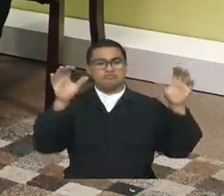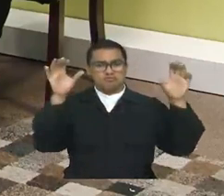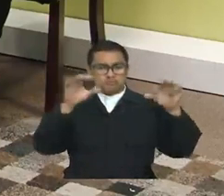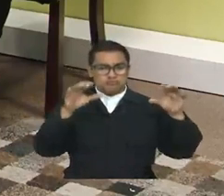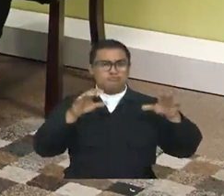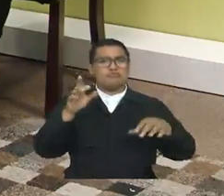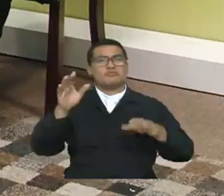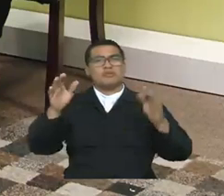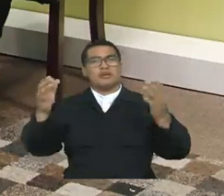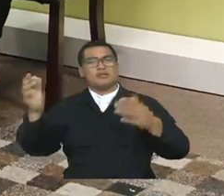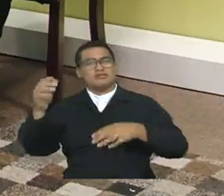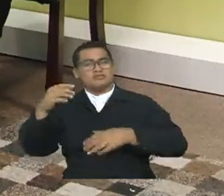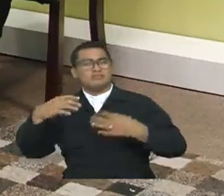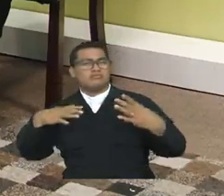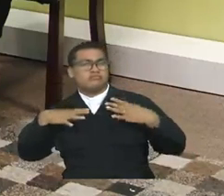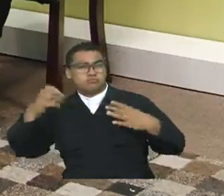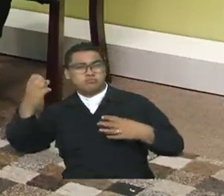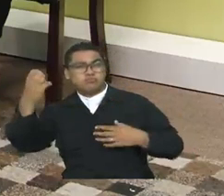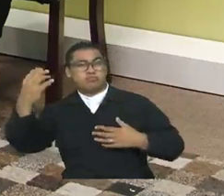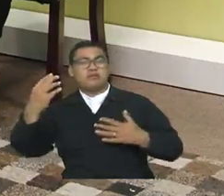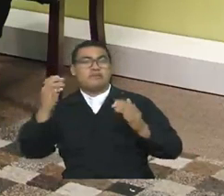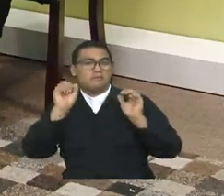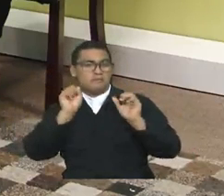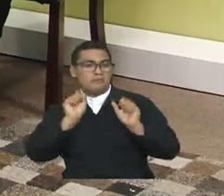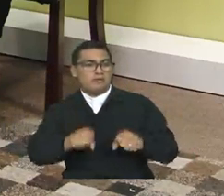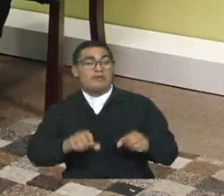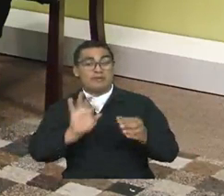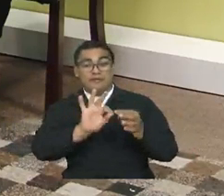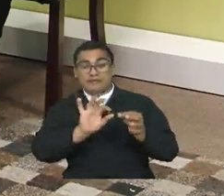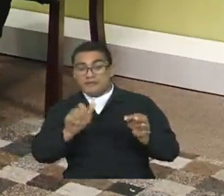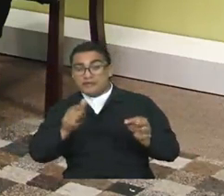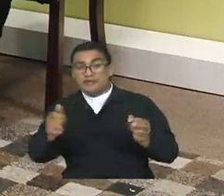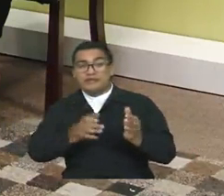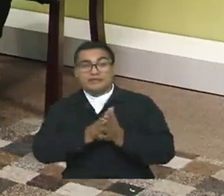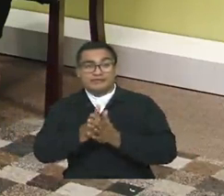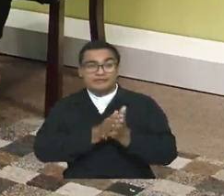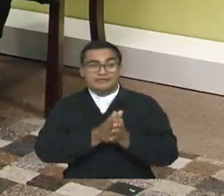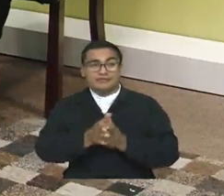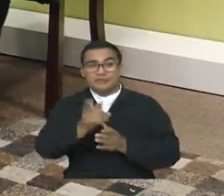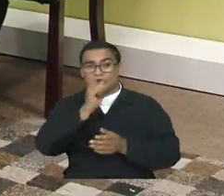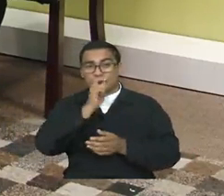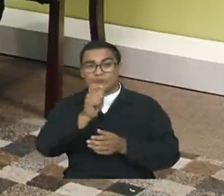y el verano. ¿Qué fruta podríamos aprovechar ahorita que